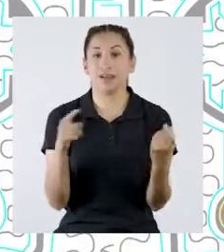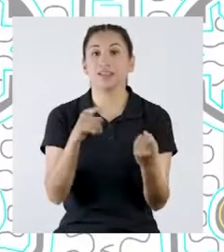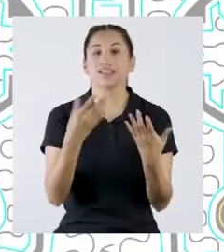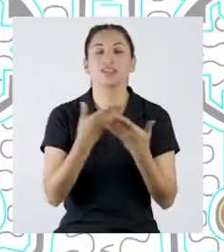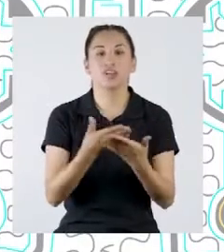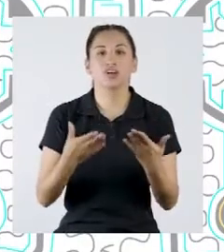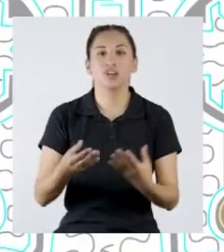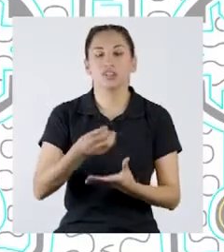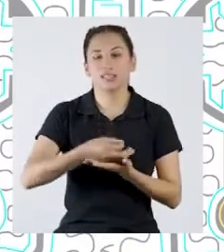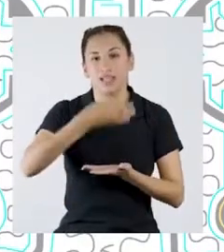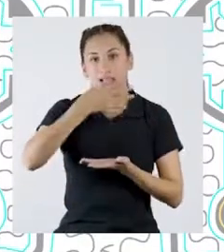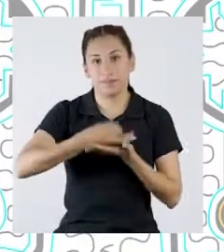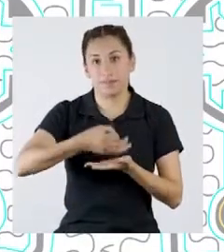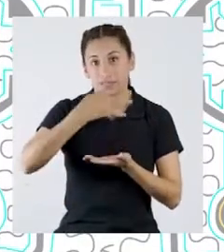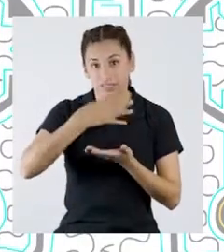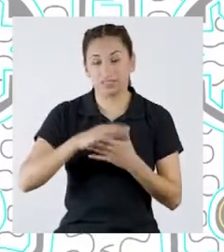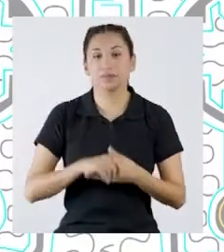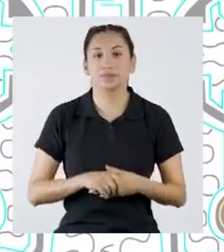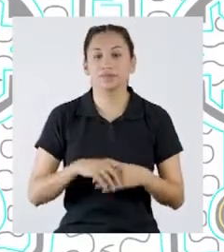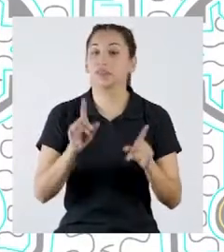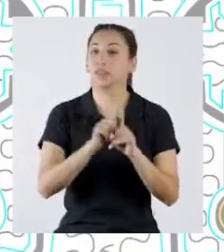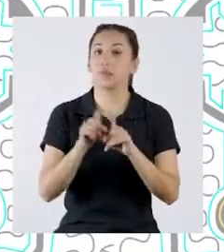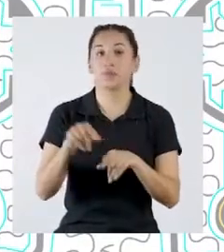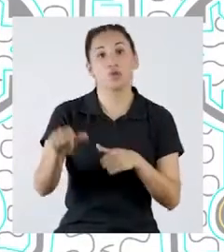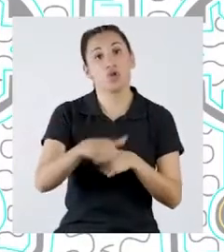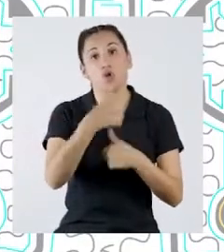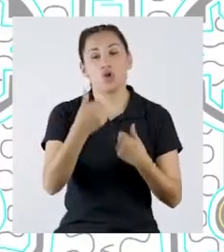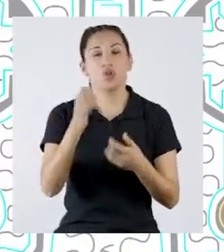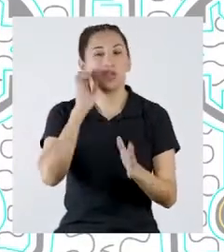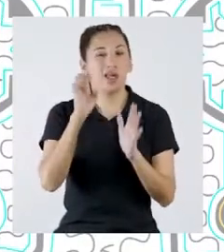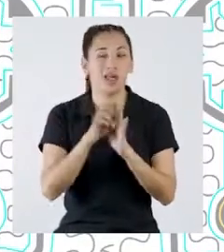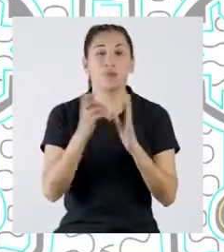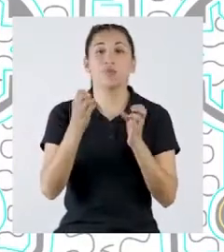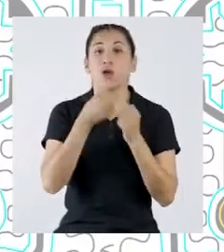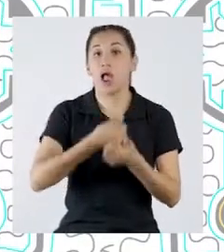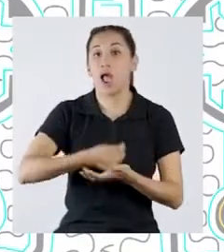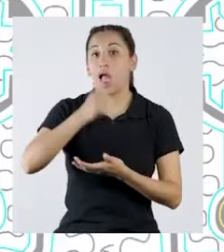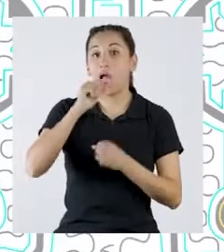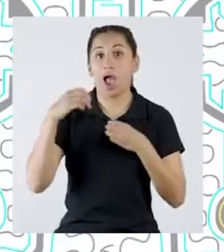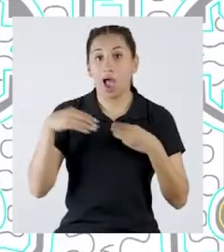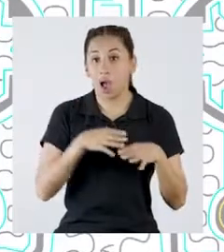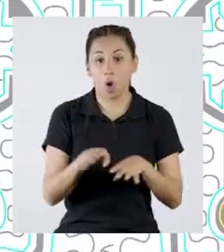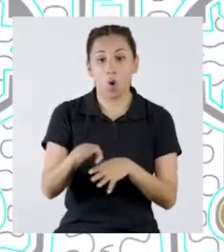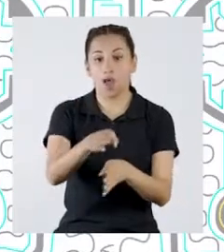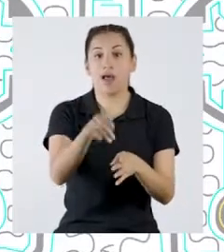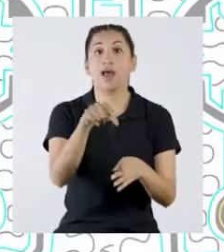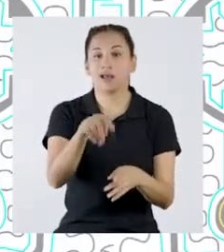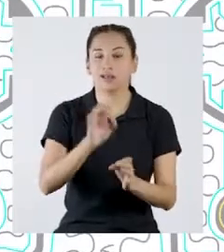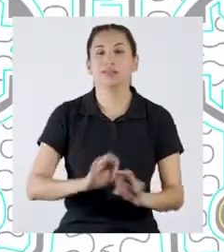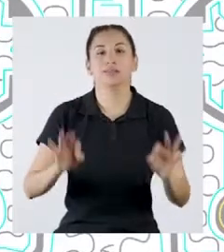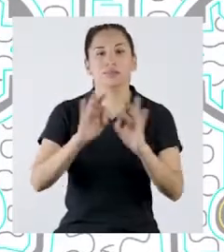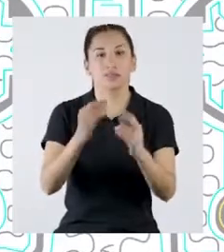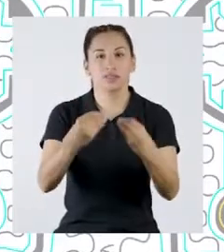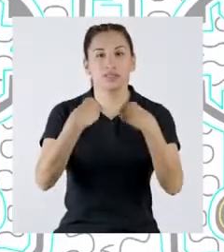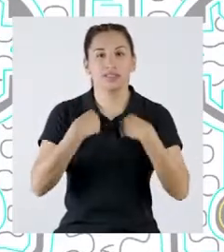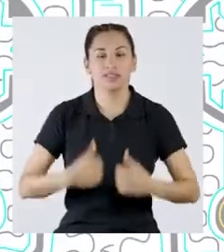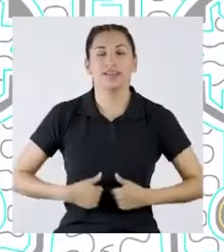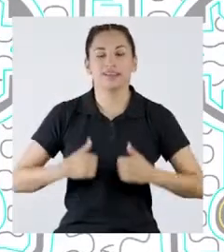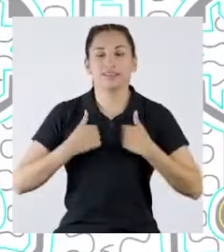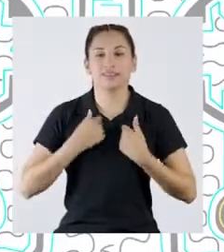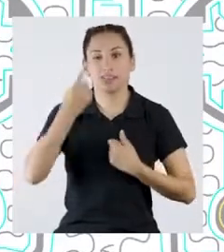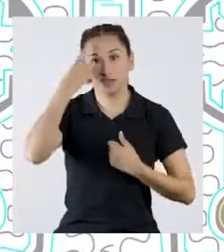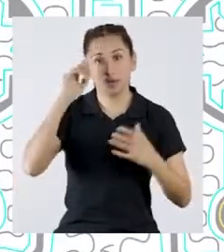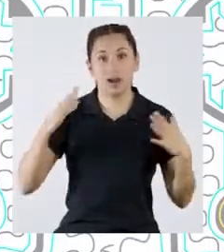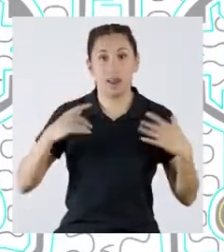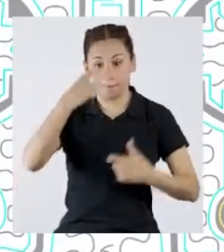productos medicinales. Otro ejemplo importante está en el agua, que siempre ha sido un recurso vital para el ser humano, los animales y